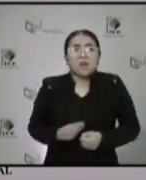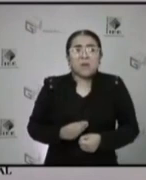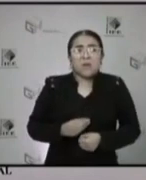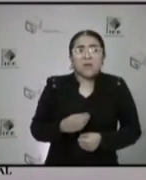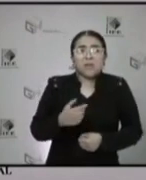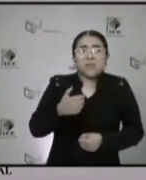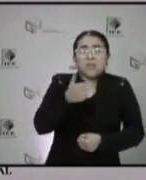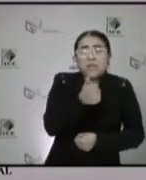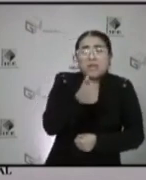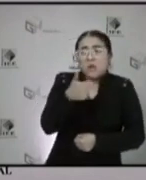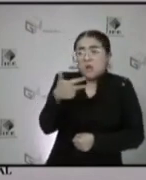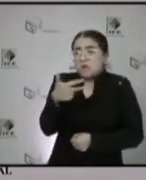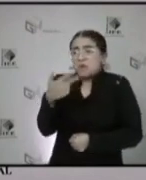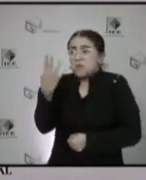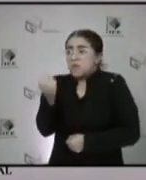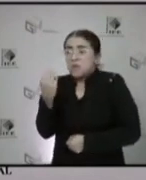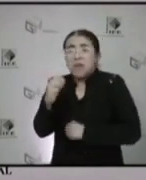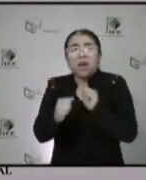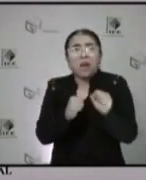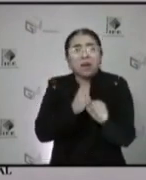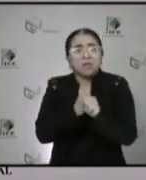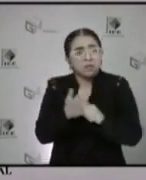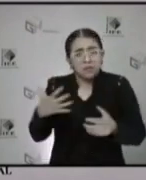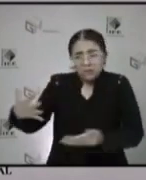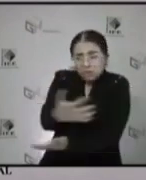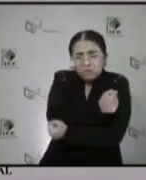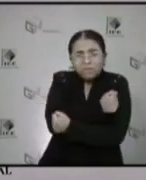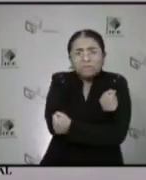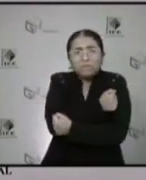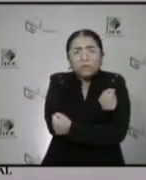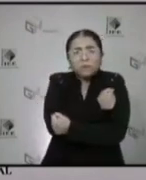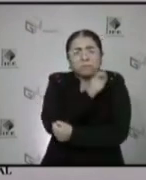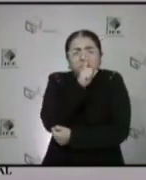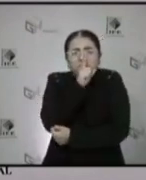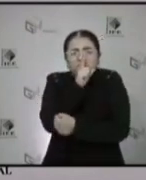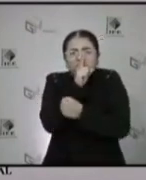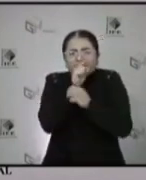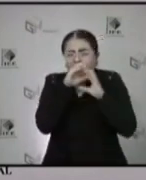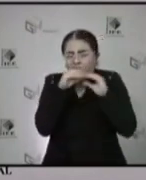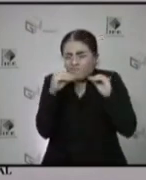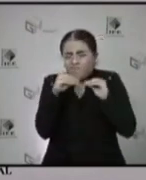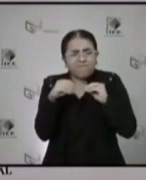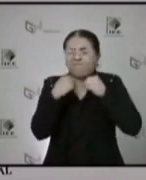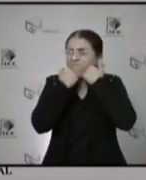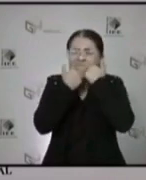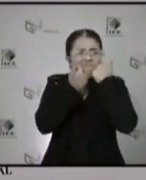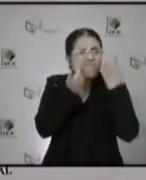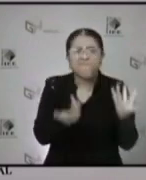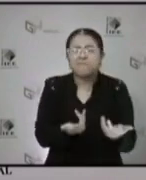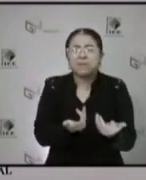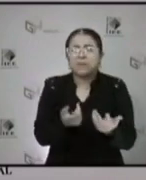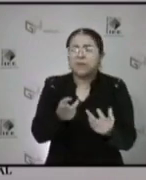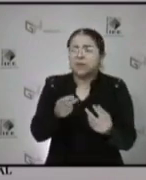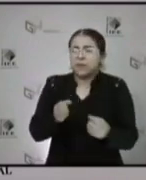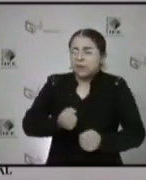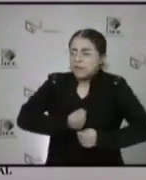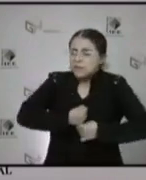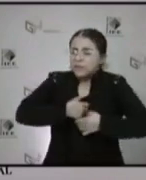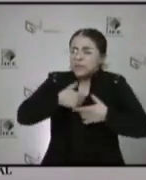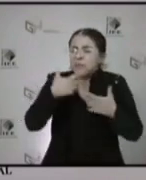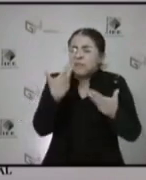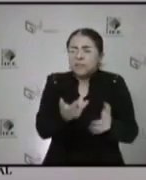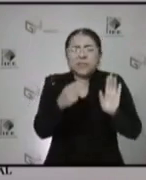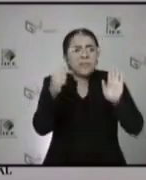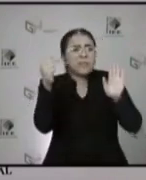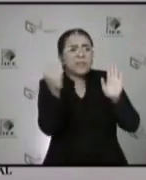6, 8 y 9 años de edad. Y todo por no callarme e intentar hacerles ver a mis paisanos la